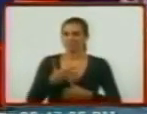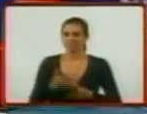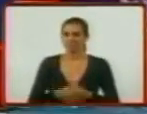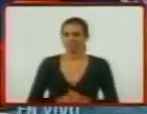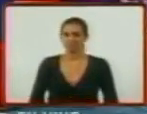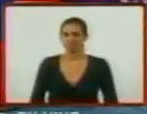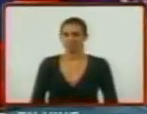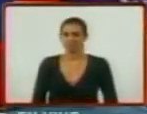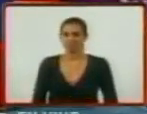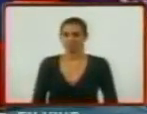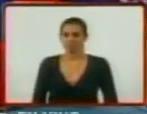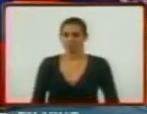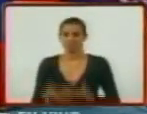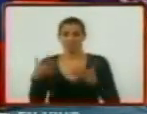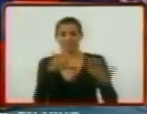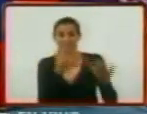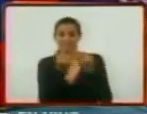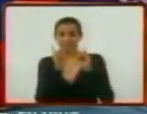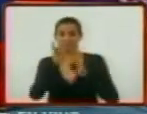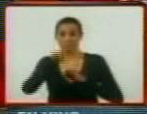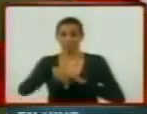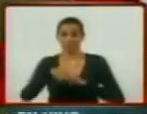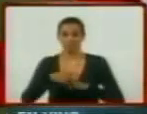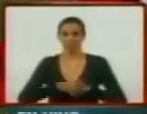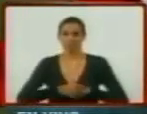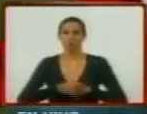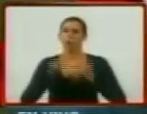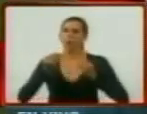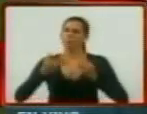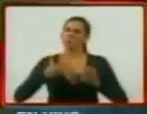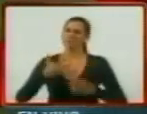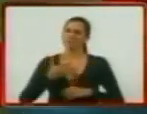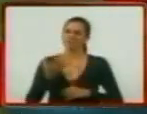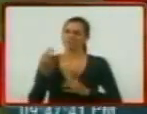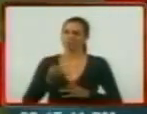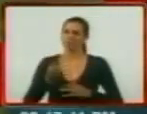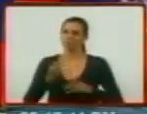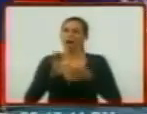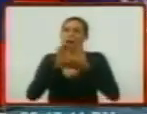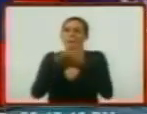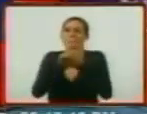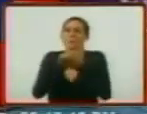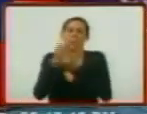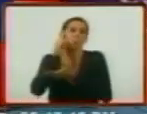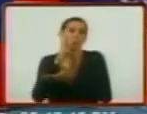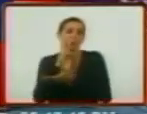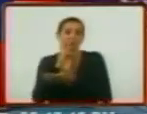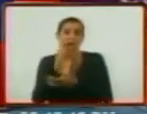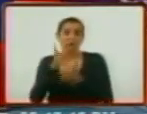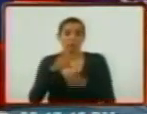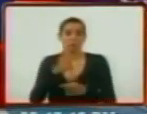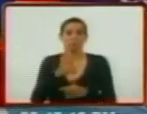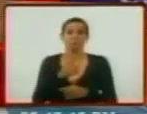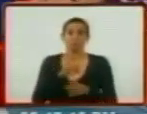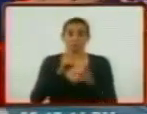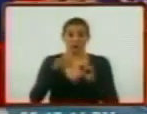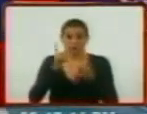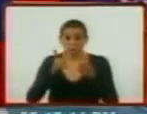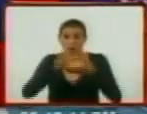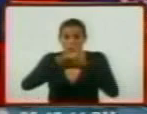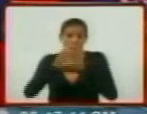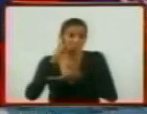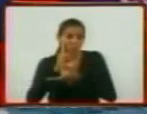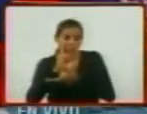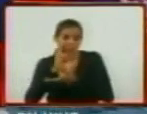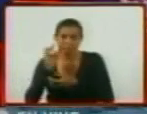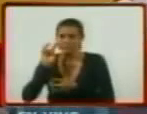y en la gran guerra de independencia del siglo XIX. Cómo seguramente, bueno, algunos habrán muerto de tristeza al saber que el gigante Bolívar